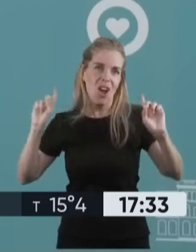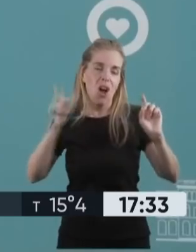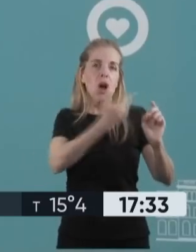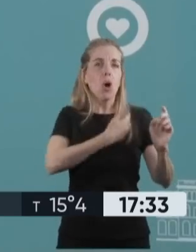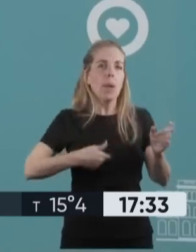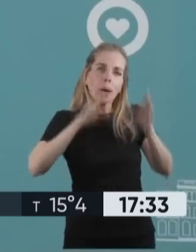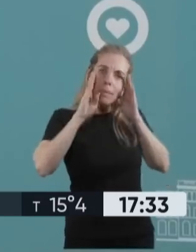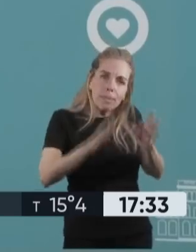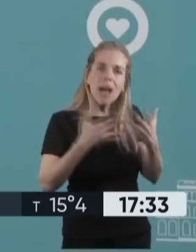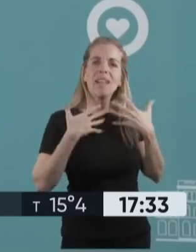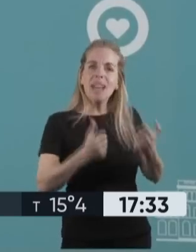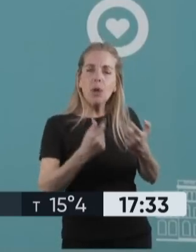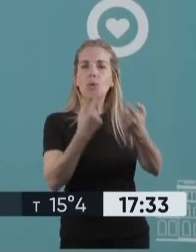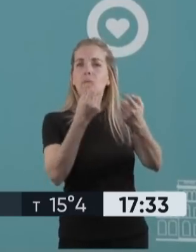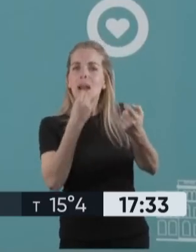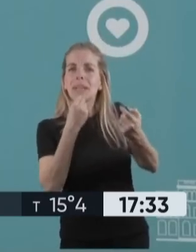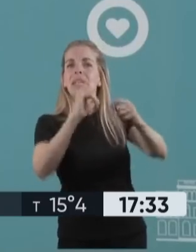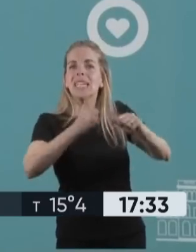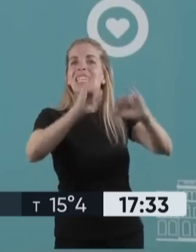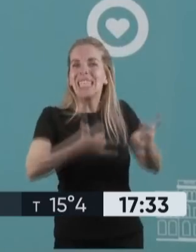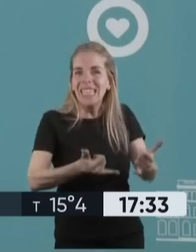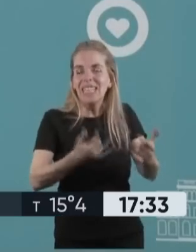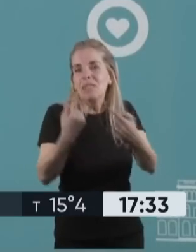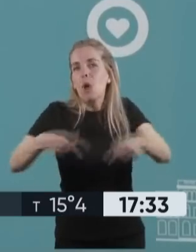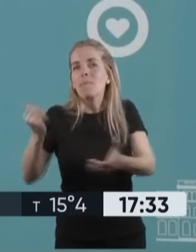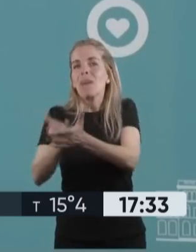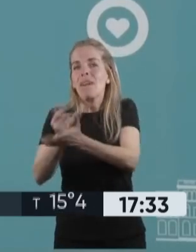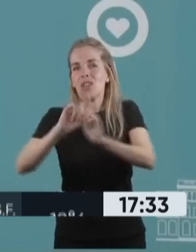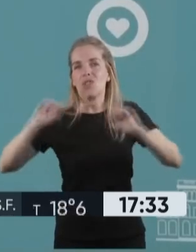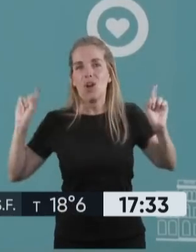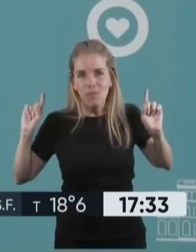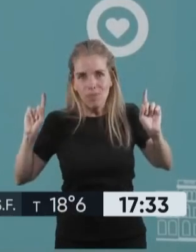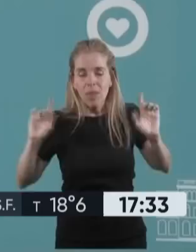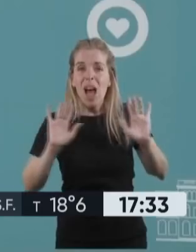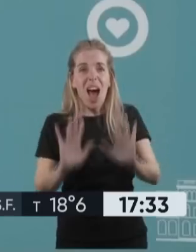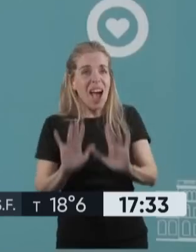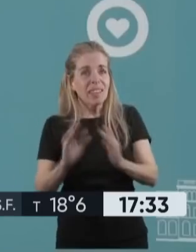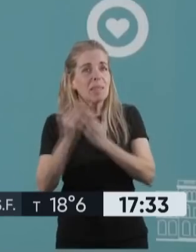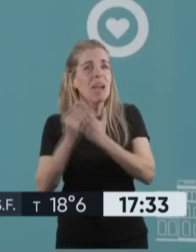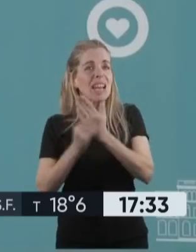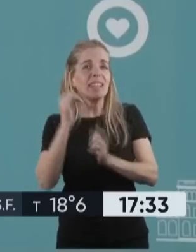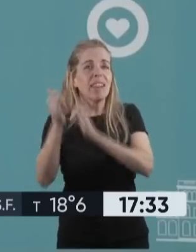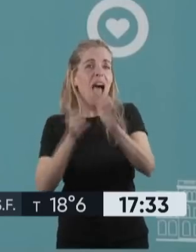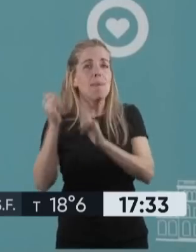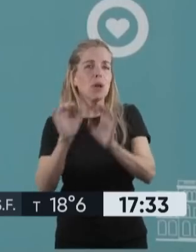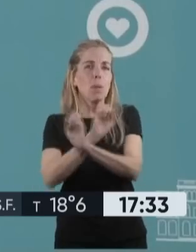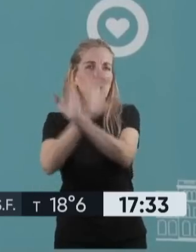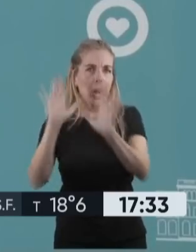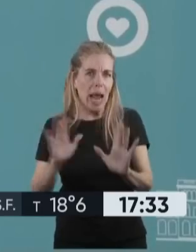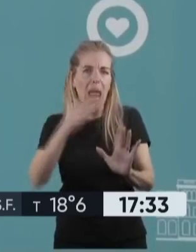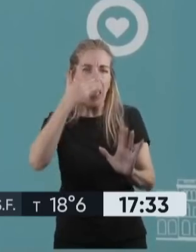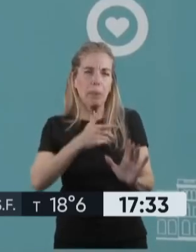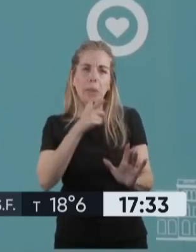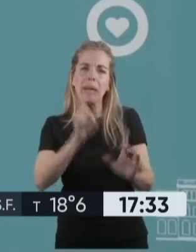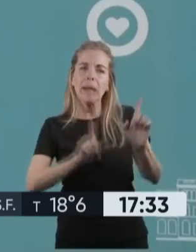industria, a la salud de los argentinos y no a las compras suntuosas. Eso fue exactamente lo que la ministra dijo. Después me parece que se armó un poco